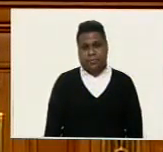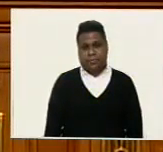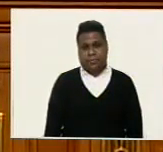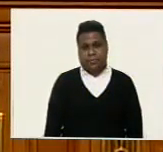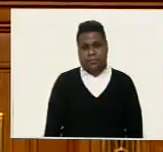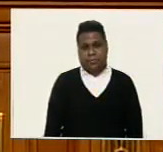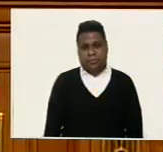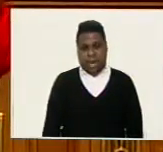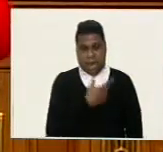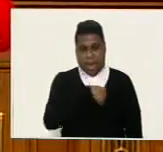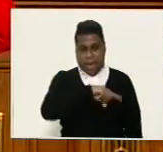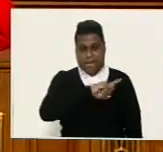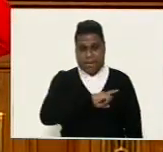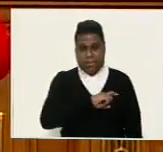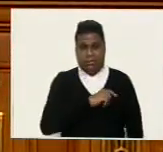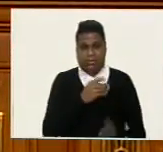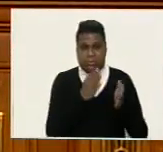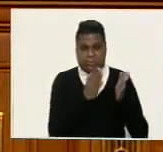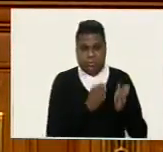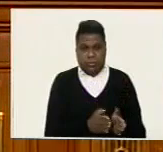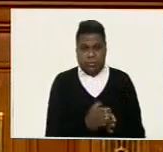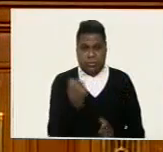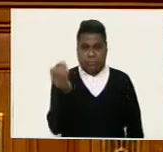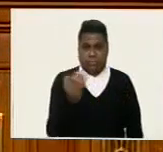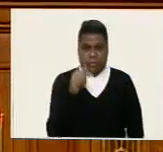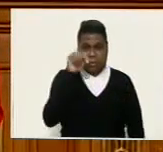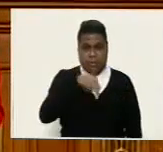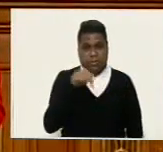quiso o que colocó el pie en nuestra patria,